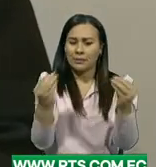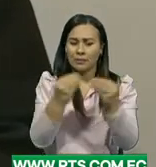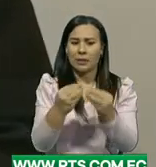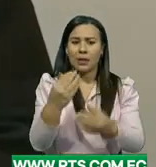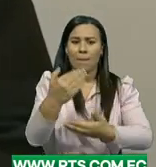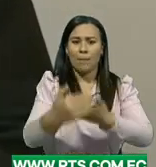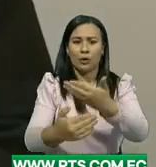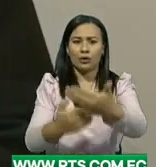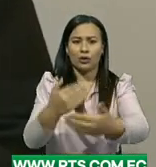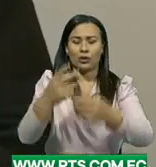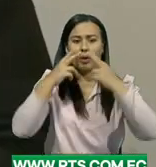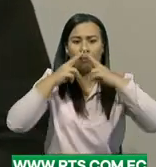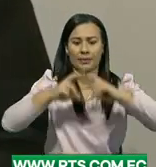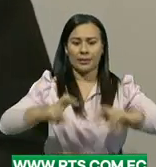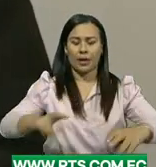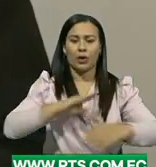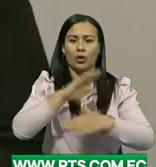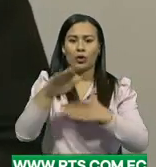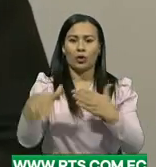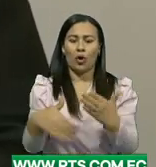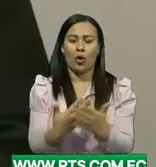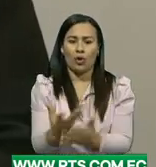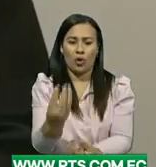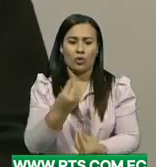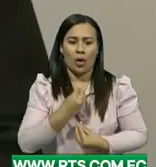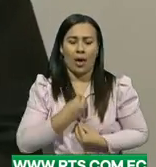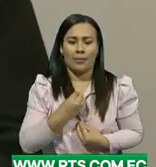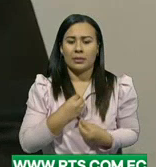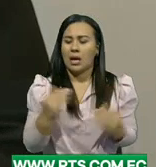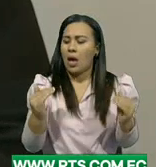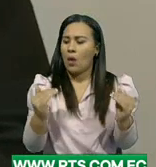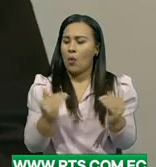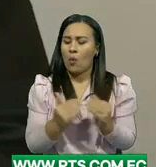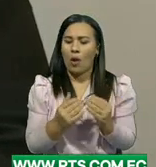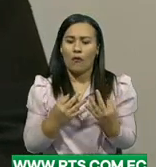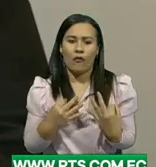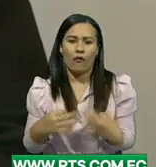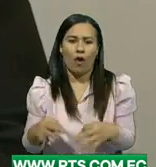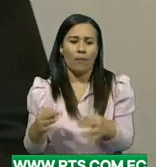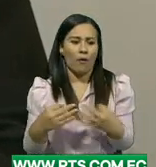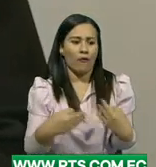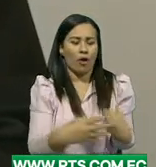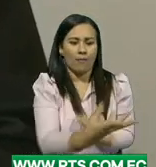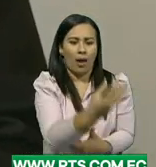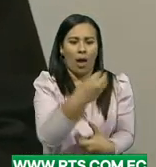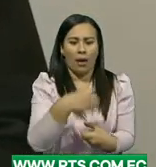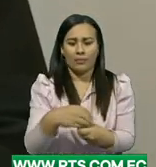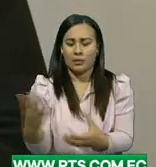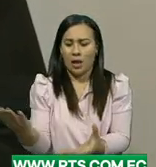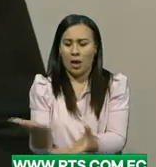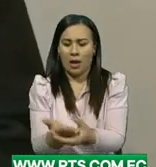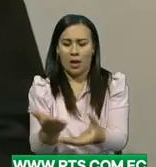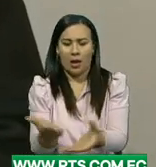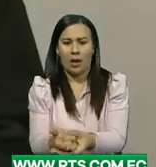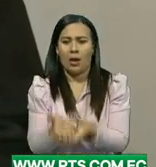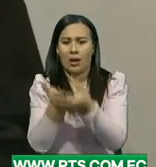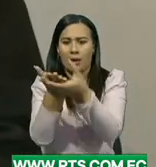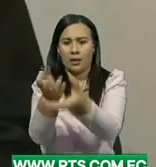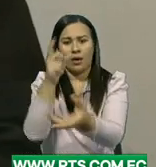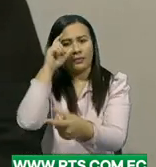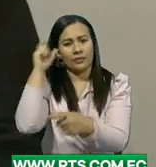de la información en torno a este incidente. Y de igual forma, la documentación ha sido remitida a Fiscalía para que se realice